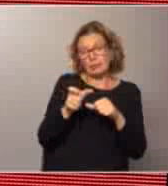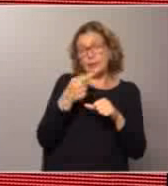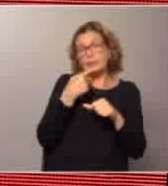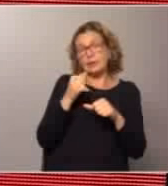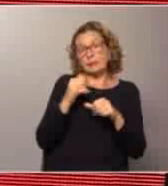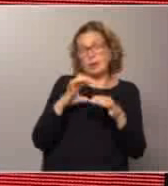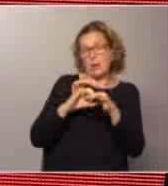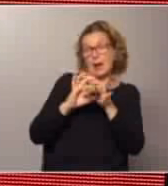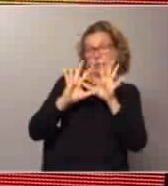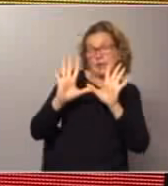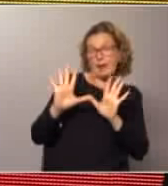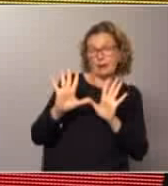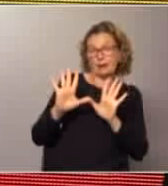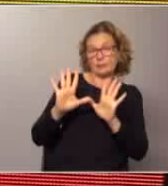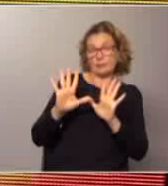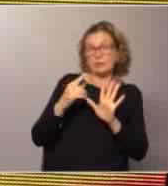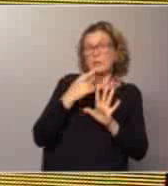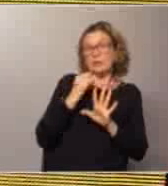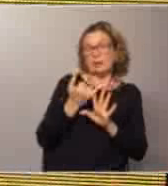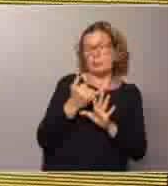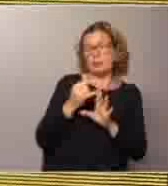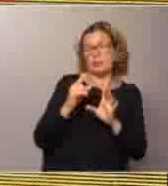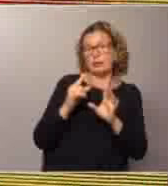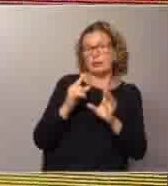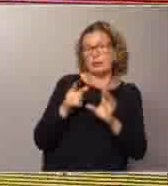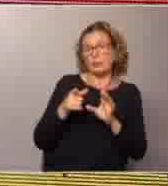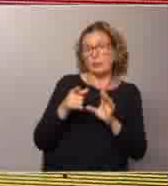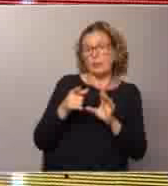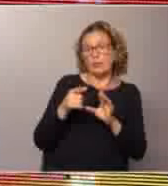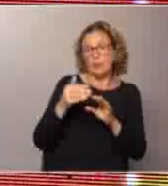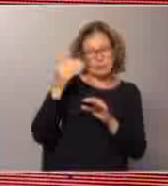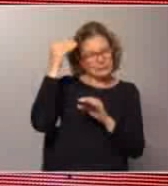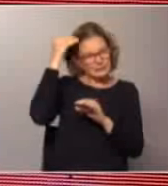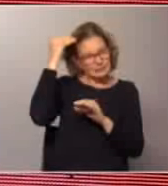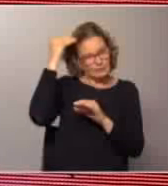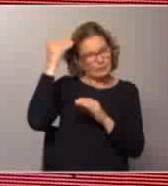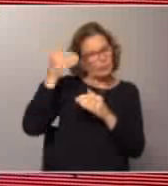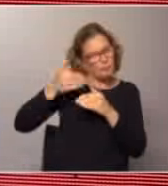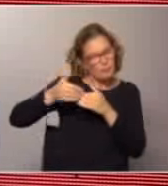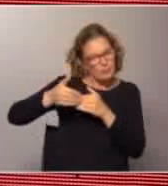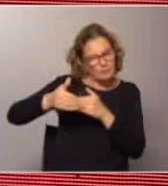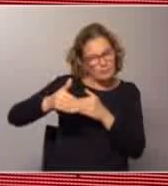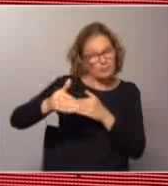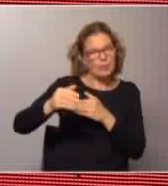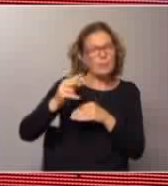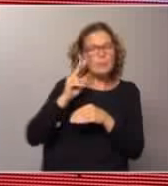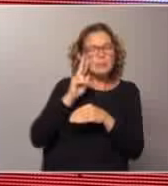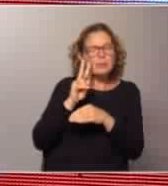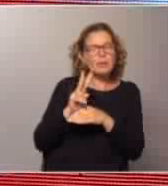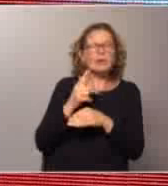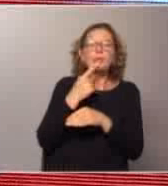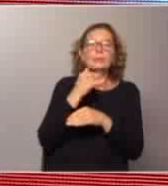tendencias más liberales en relacionadas tienen en algunas regiones una actividad cerebral a lo largo del tiempo visualizando